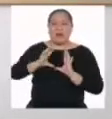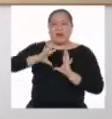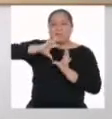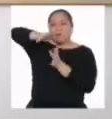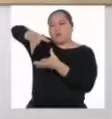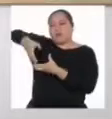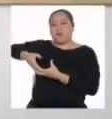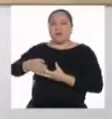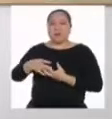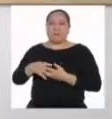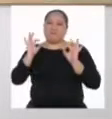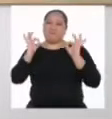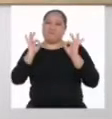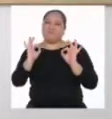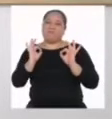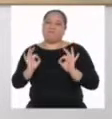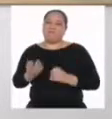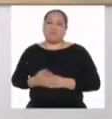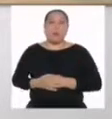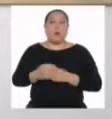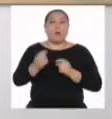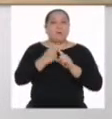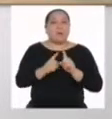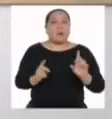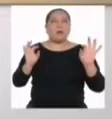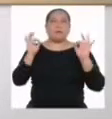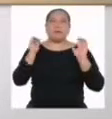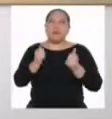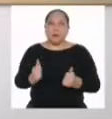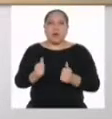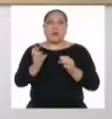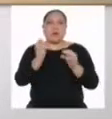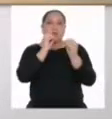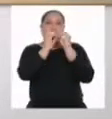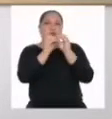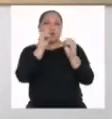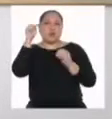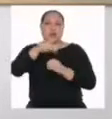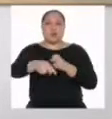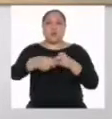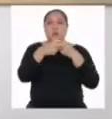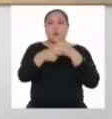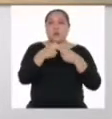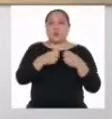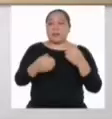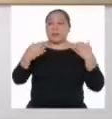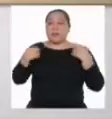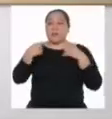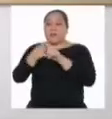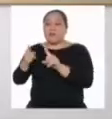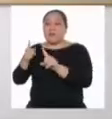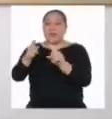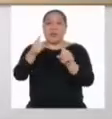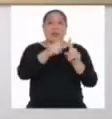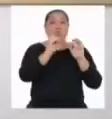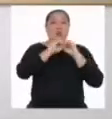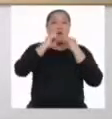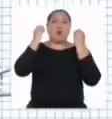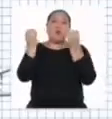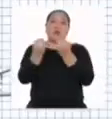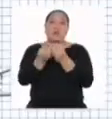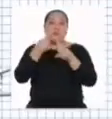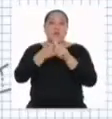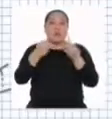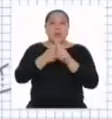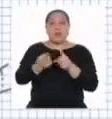cada vez más graves. Felizmente, para resolver estas disputas se cuenta con diferentes instituciones y